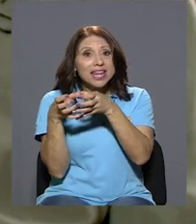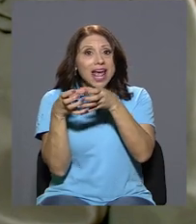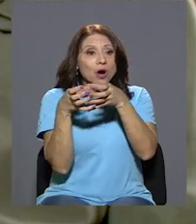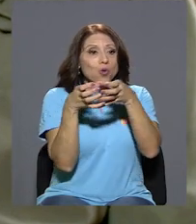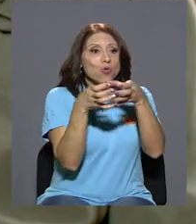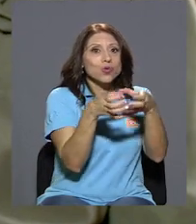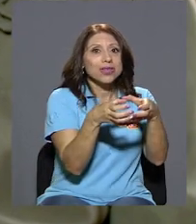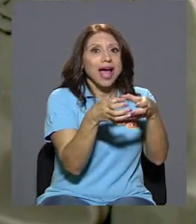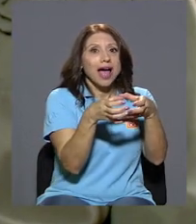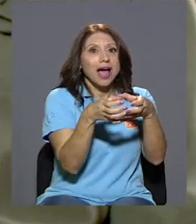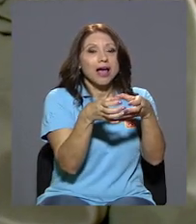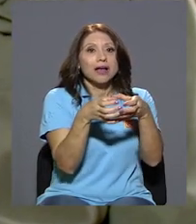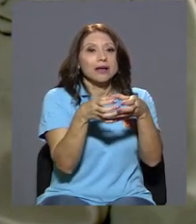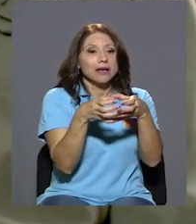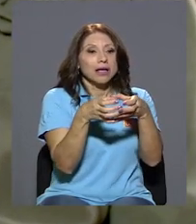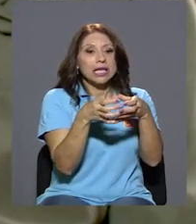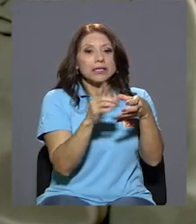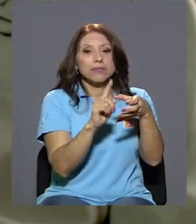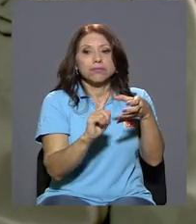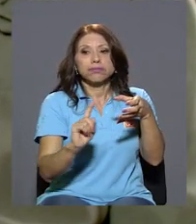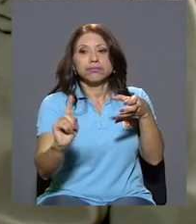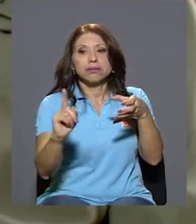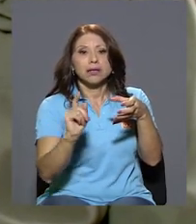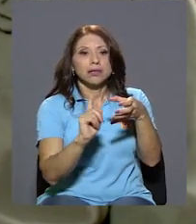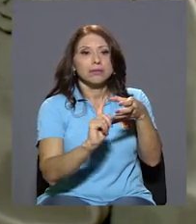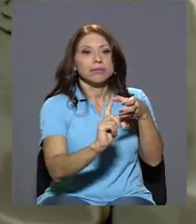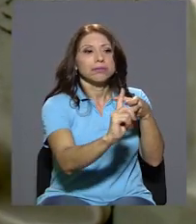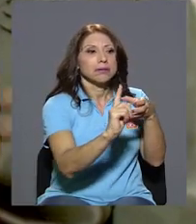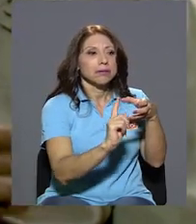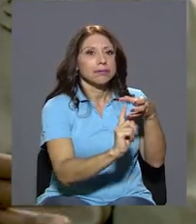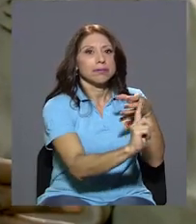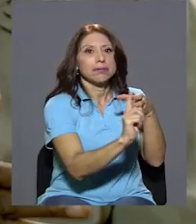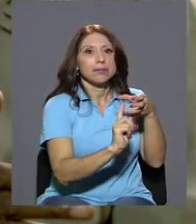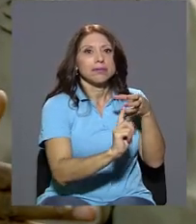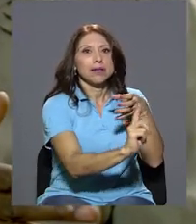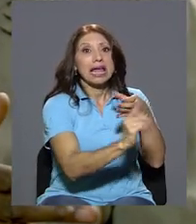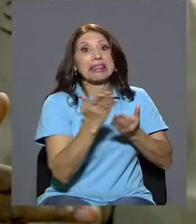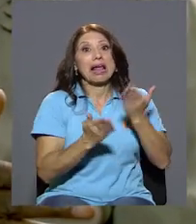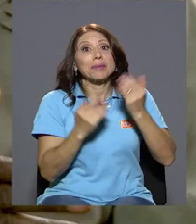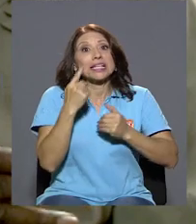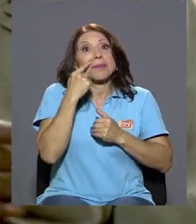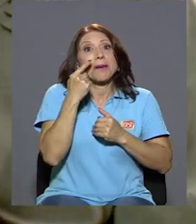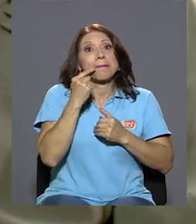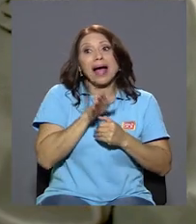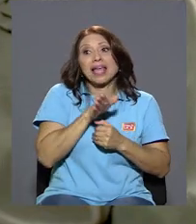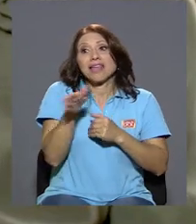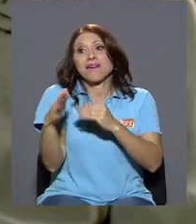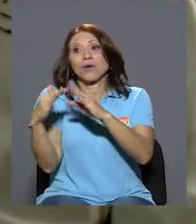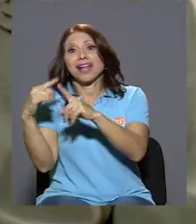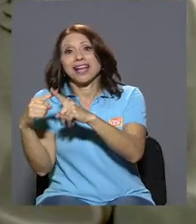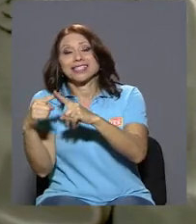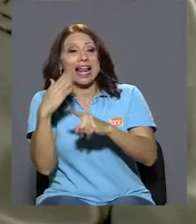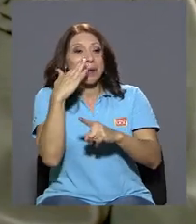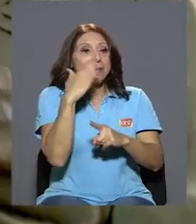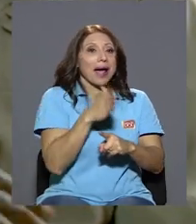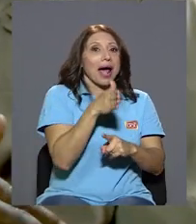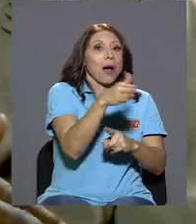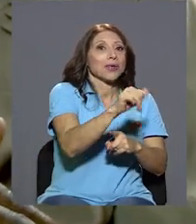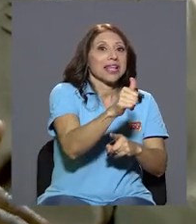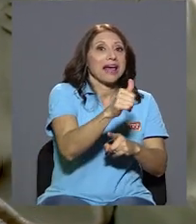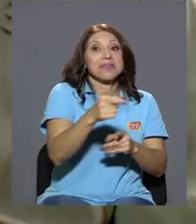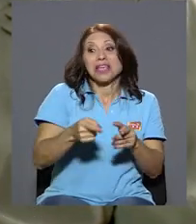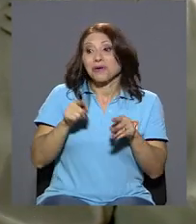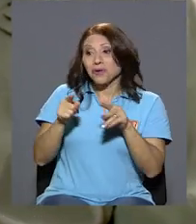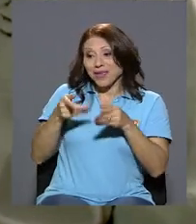partiendo porque tal vez el papá era de una iglesia y la mamá era de otra iglesia y uno veía los chiquillos que a veces